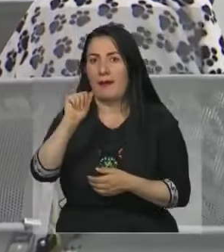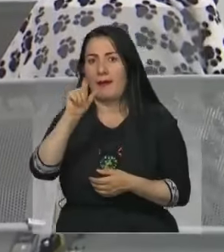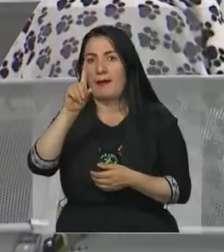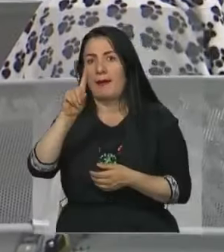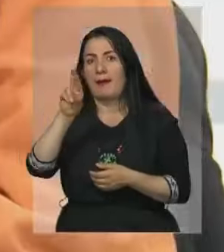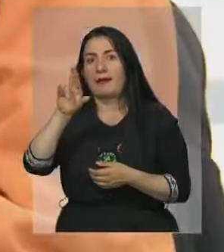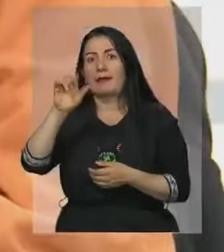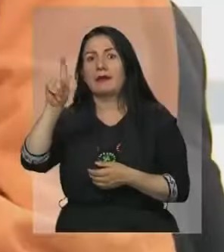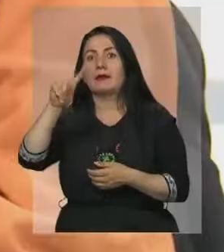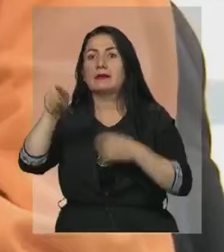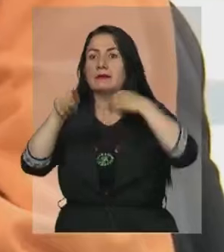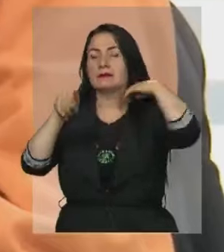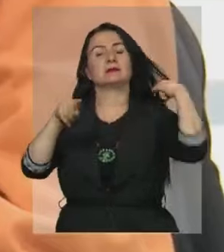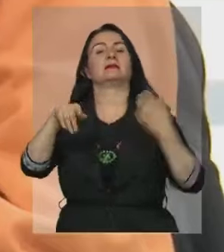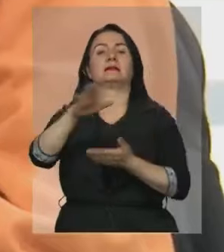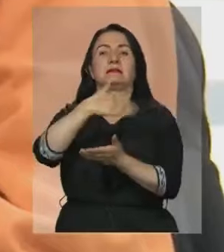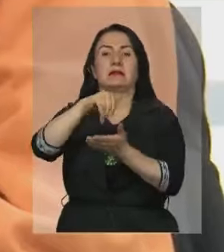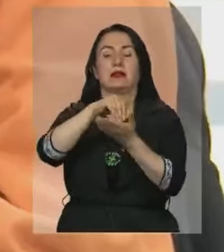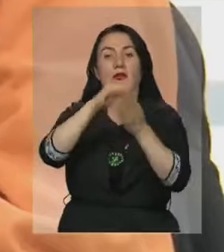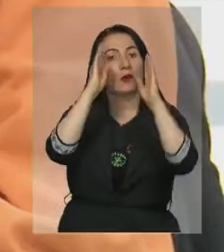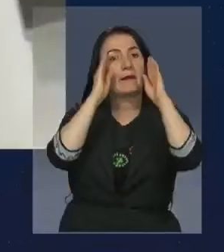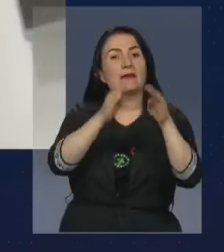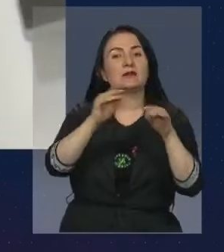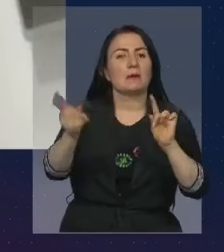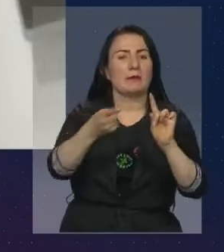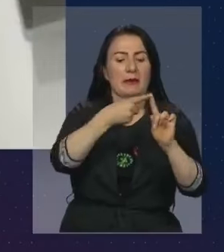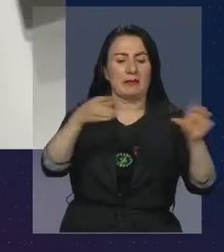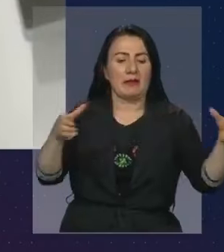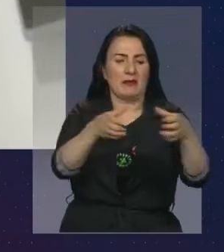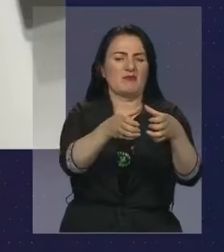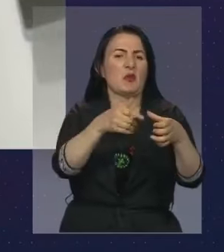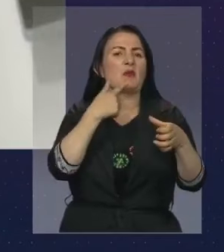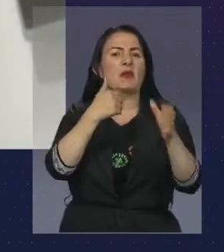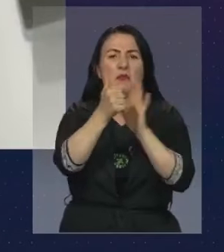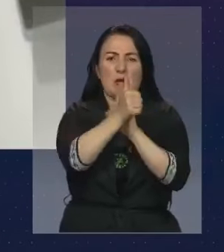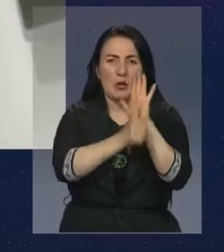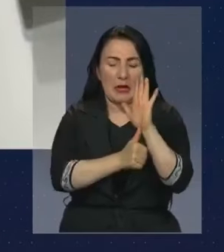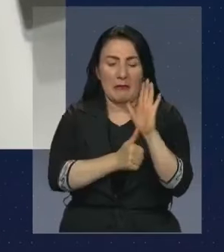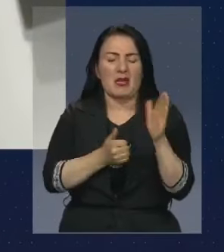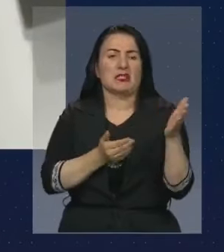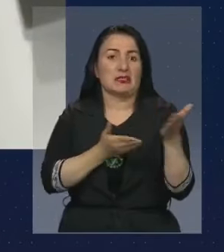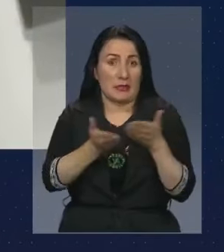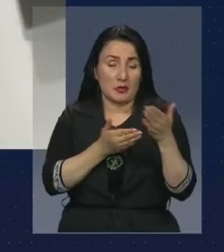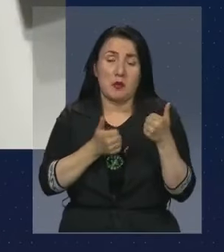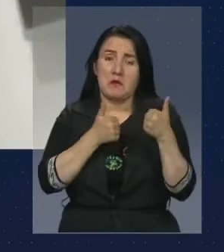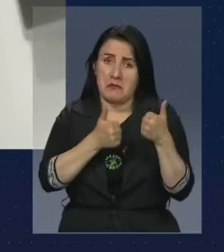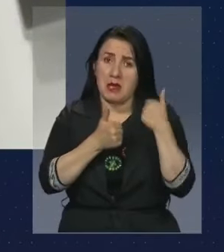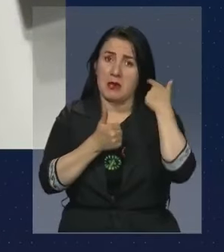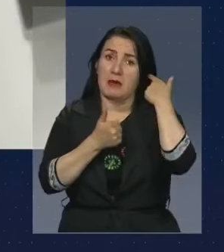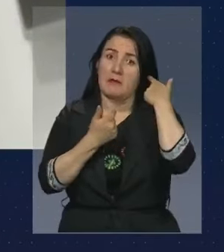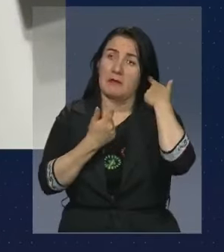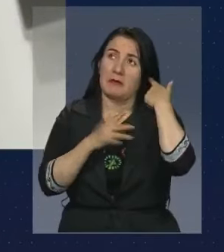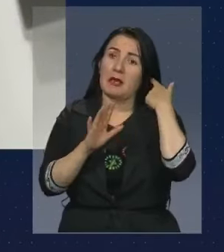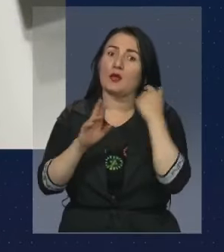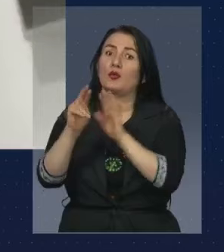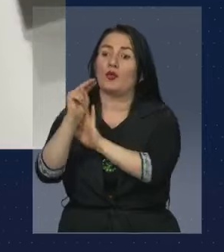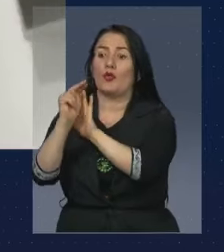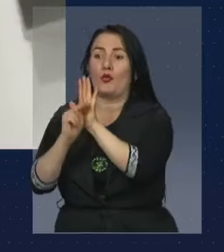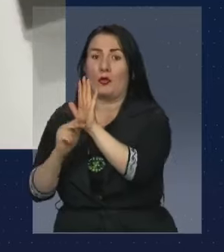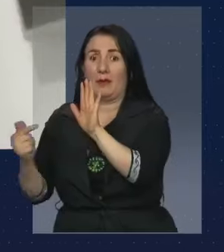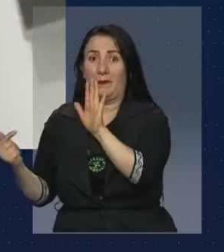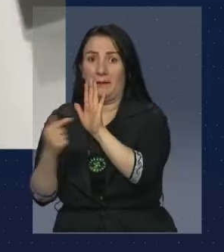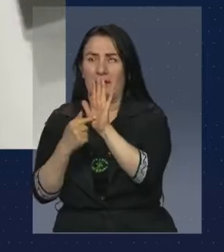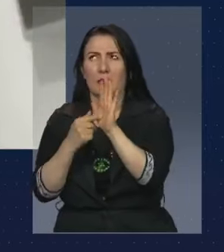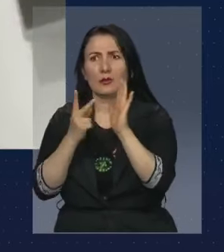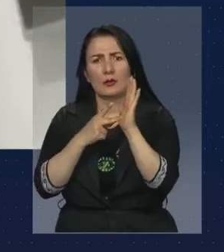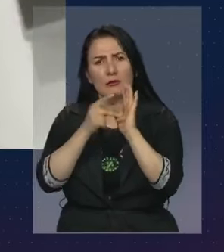los centros de atención primaria. Todos esos programas pueden servir si se hacen bien y ya están contemplados en la norma. Desde